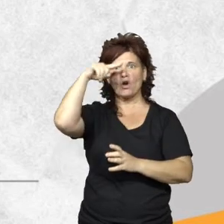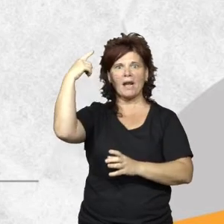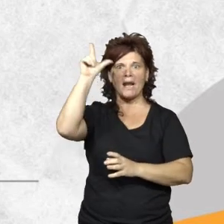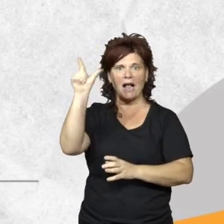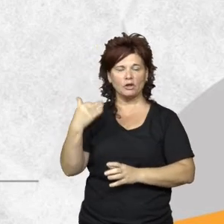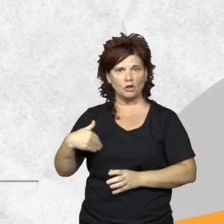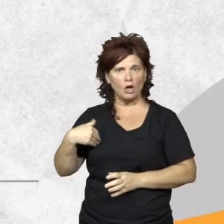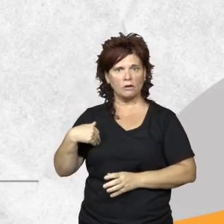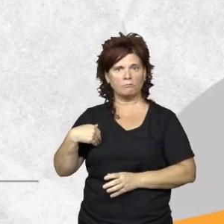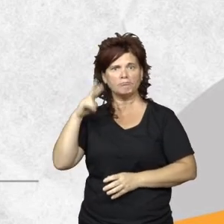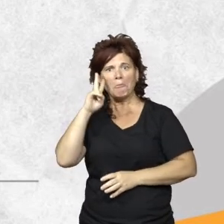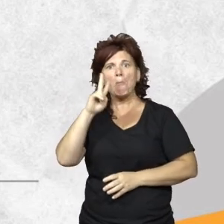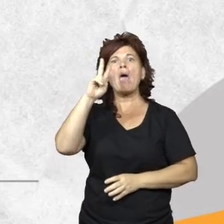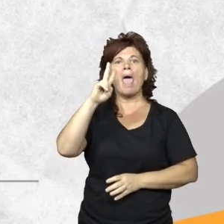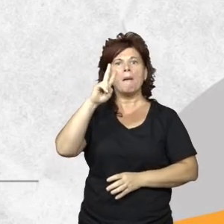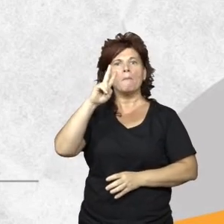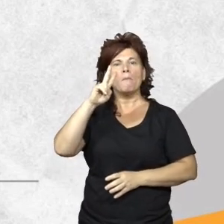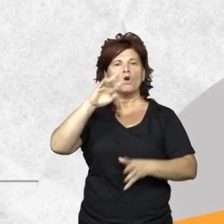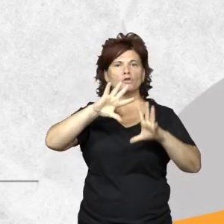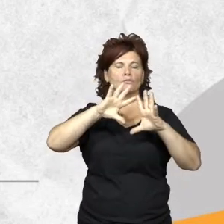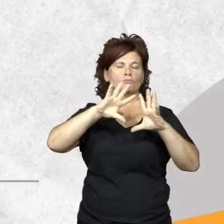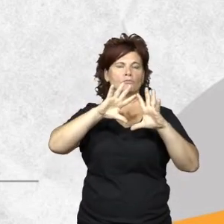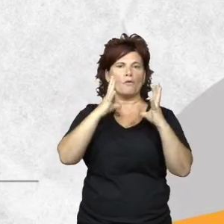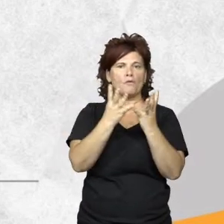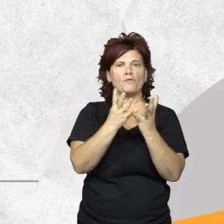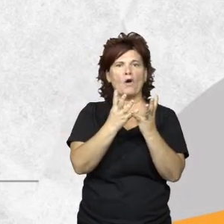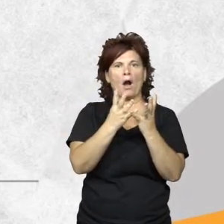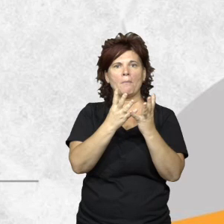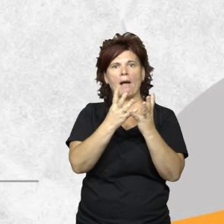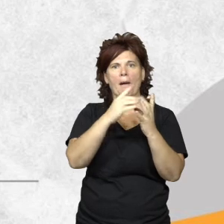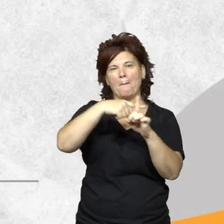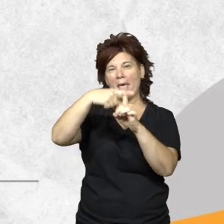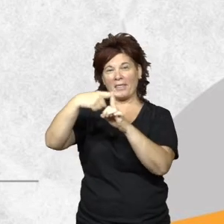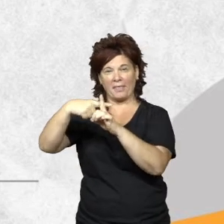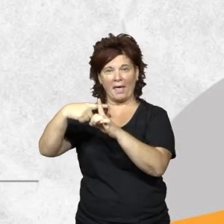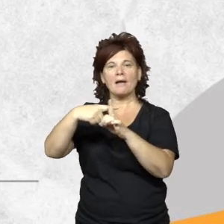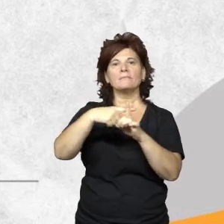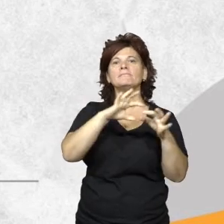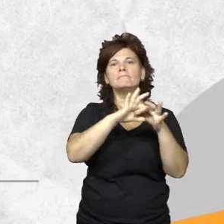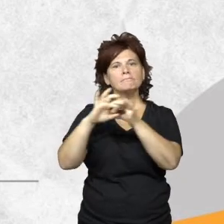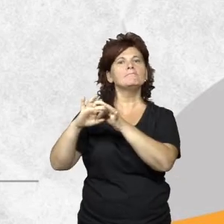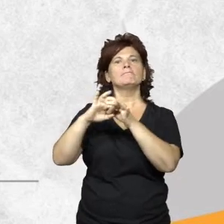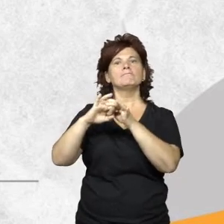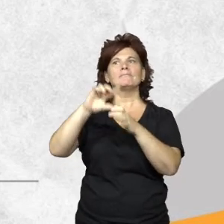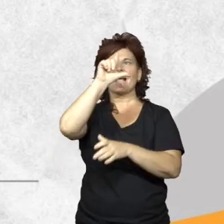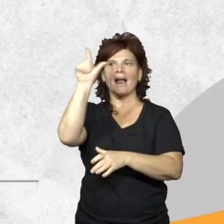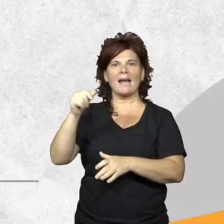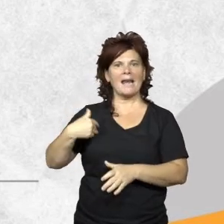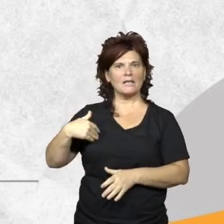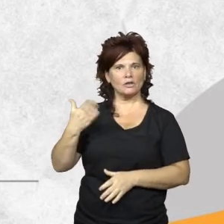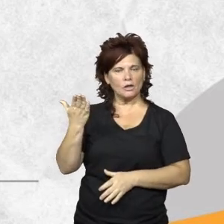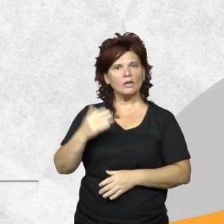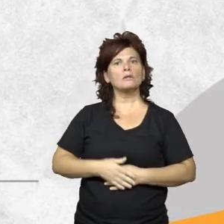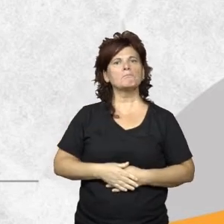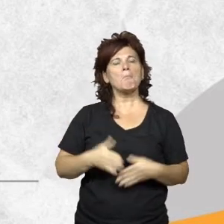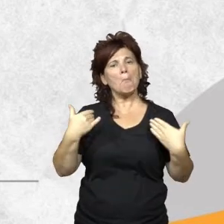vemos a escala la Antártida en relación a la nación, y